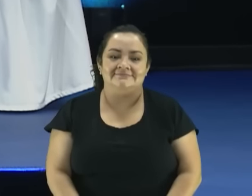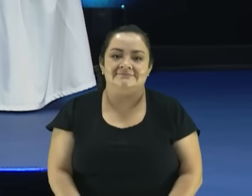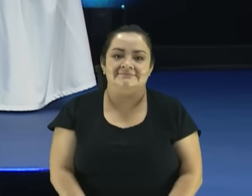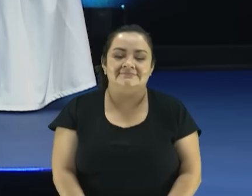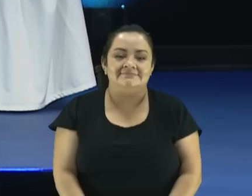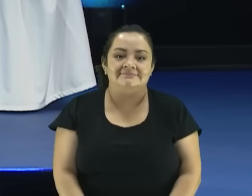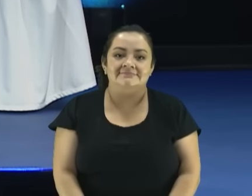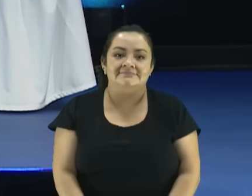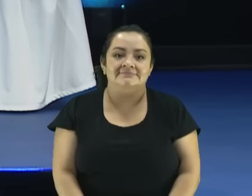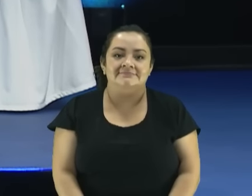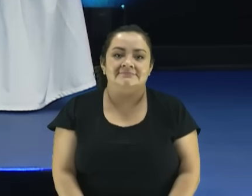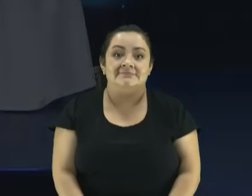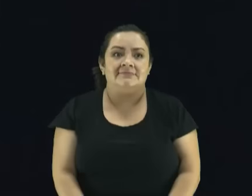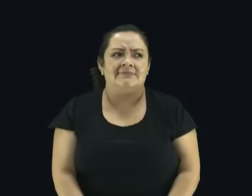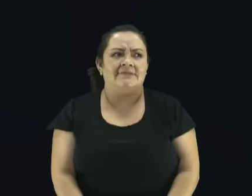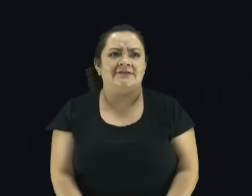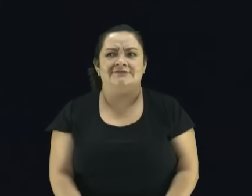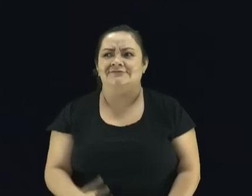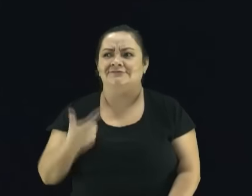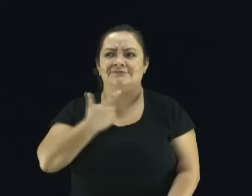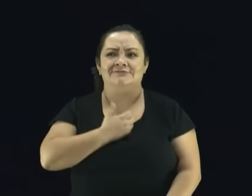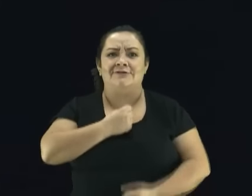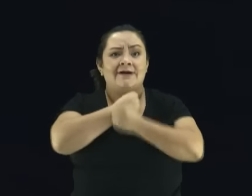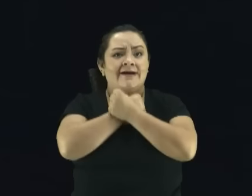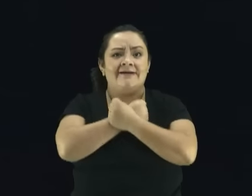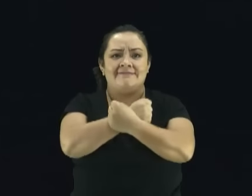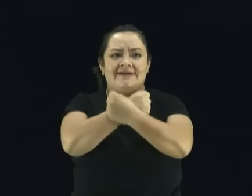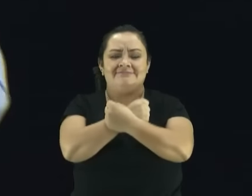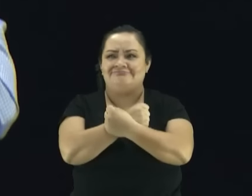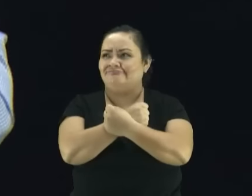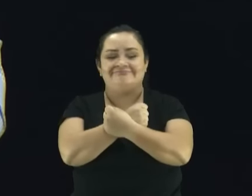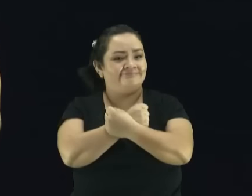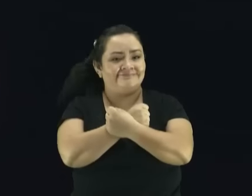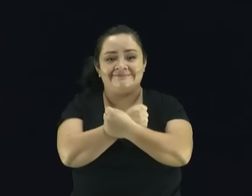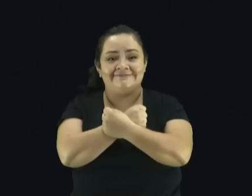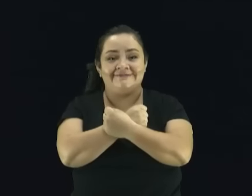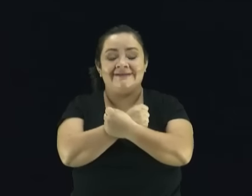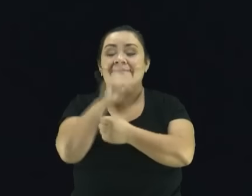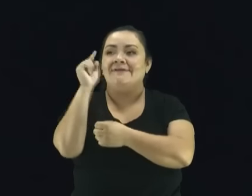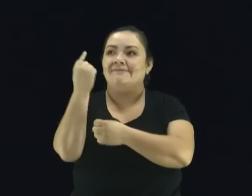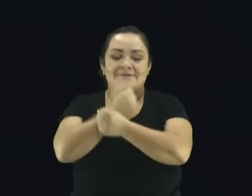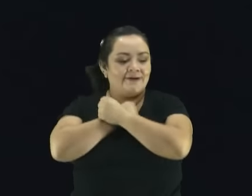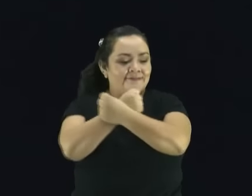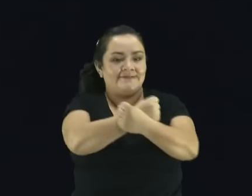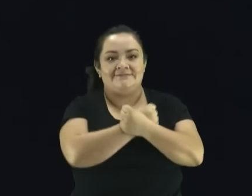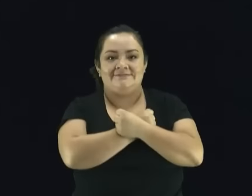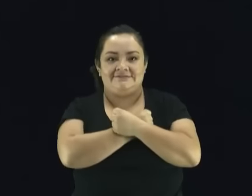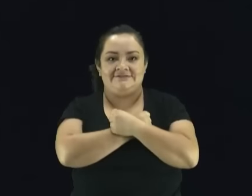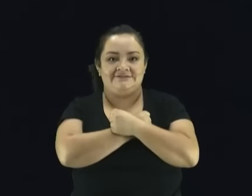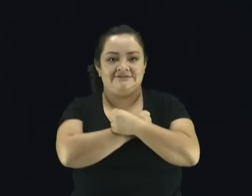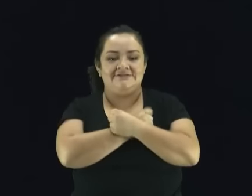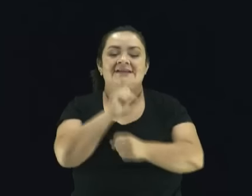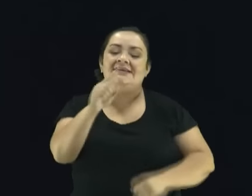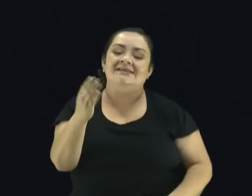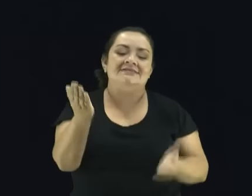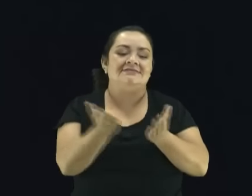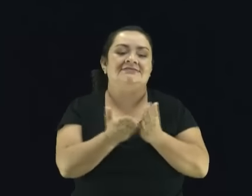palabra Nadie puede amar a Dios si no ama a su hermano Esa es